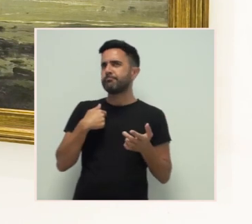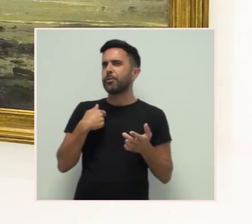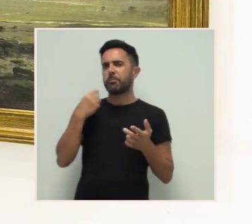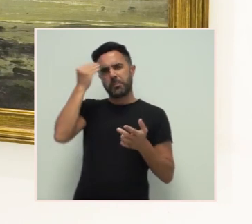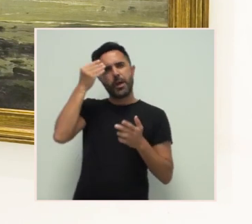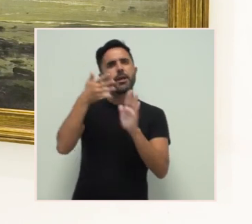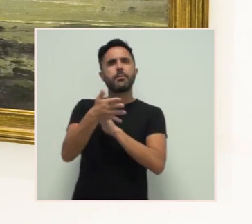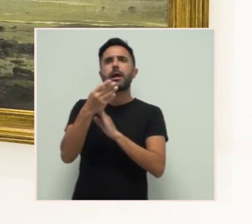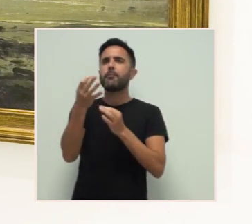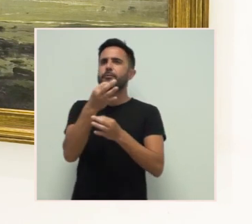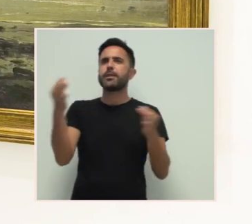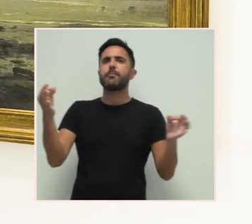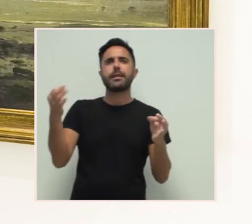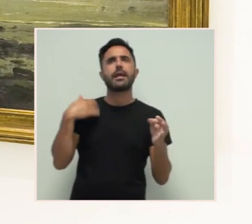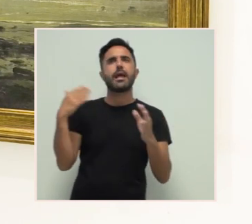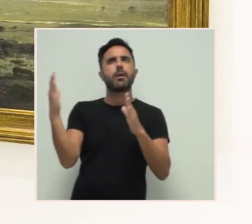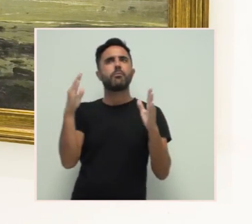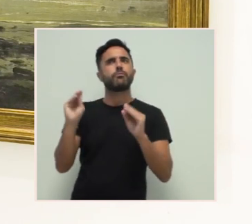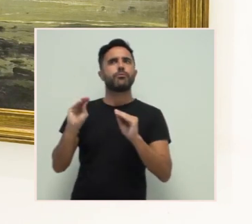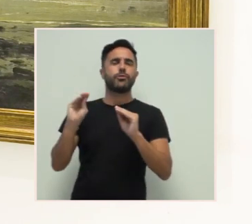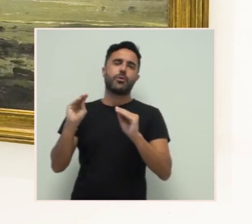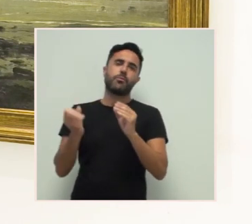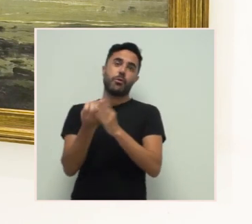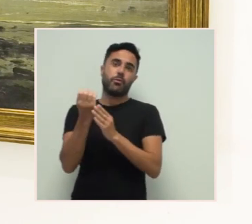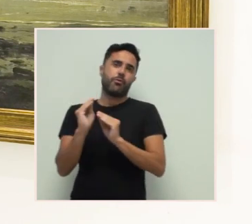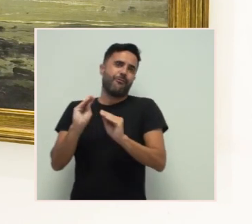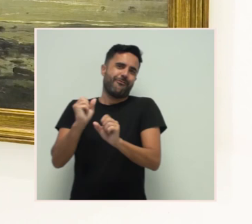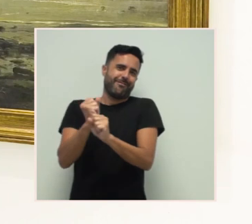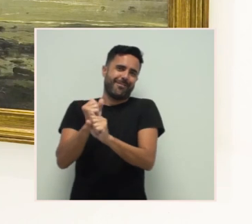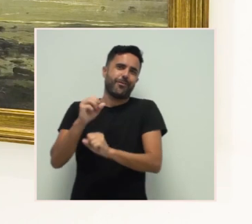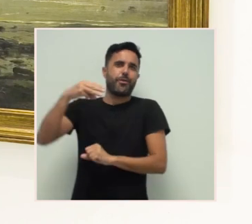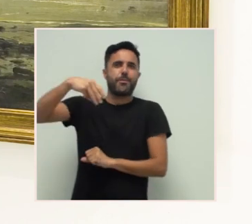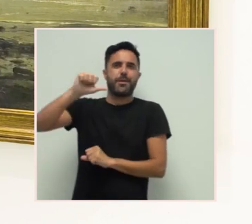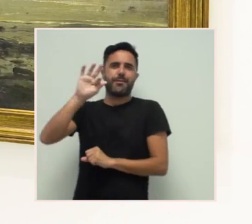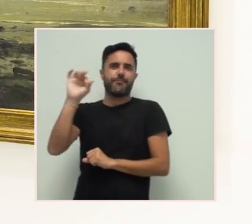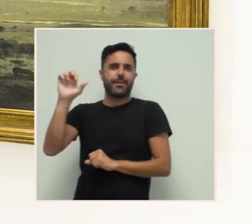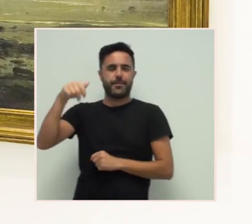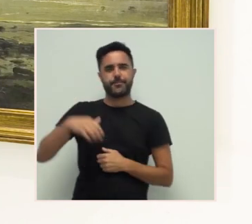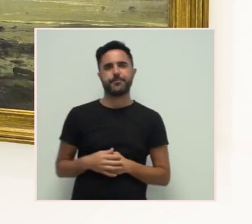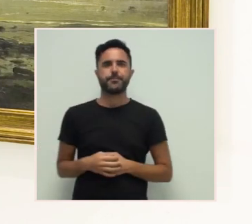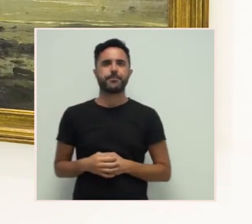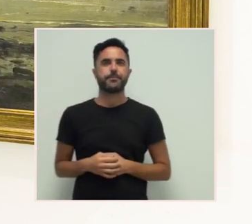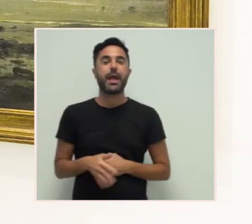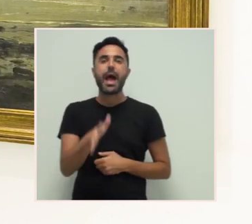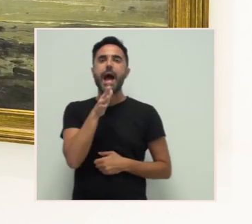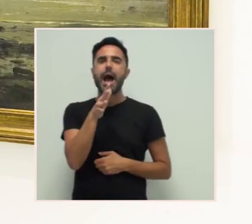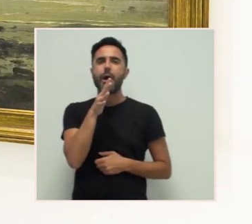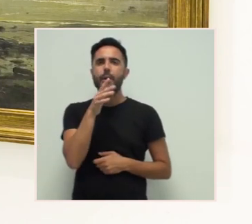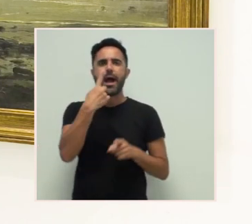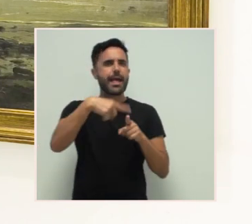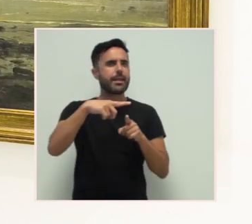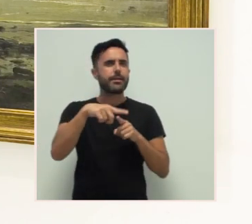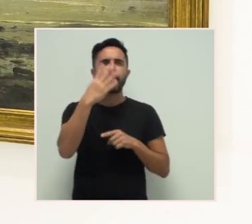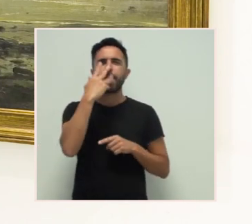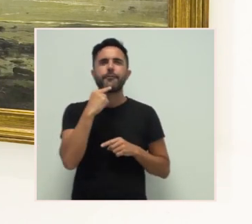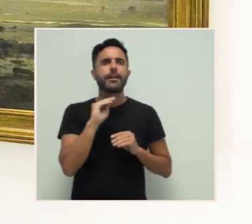Eliseo Meifrén nese momento concreto da súa produción. A auga é o elemento predilecto de Meifrén, pero